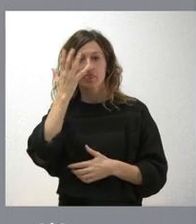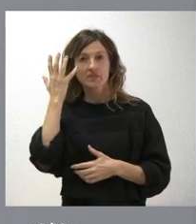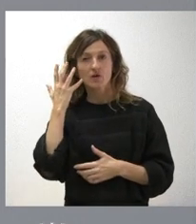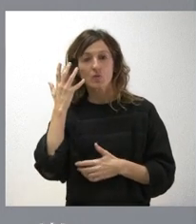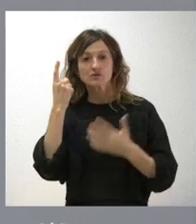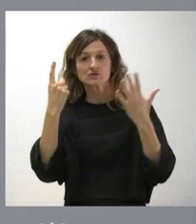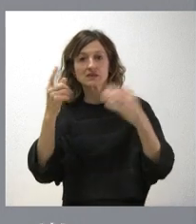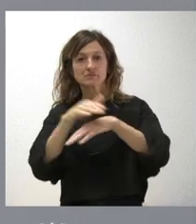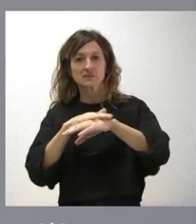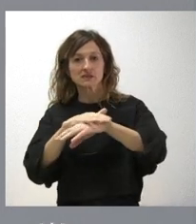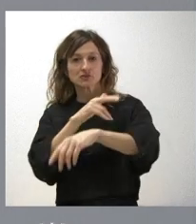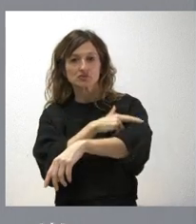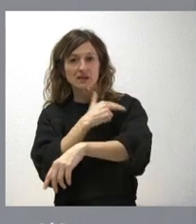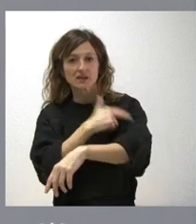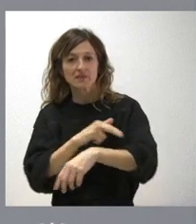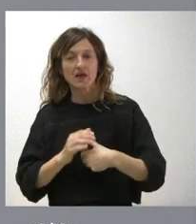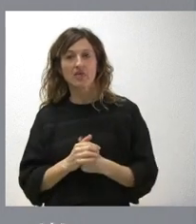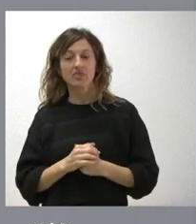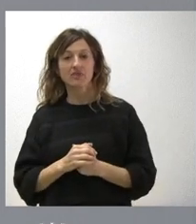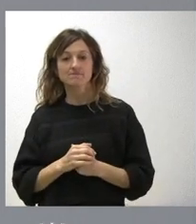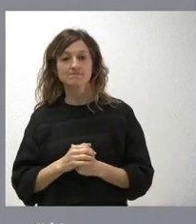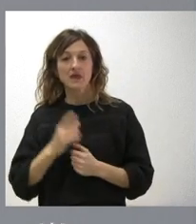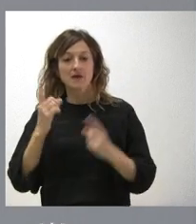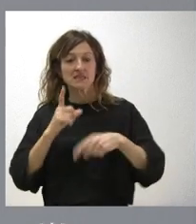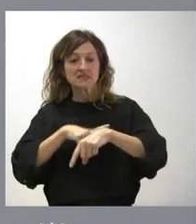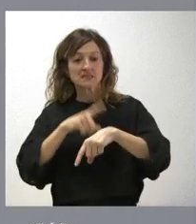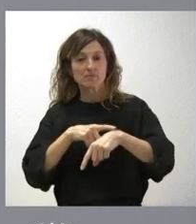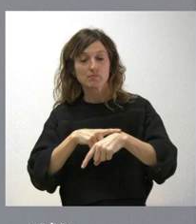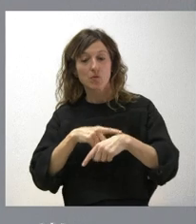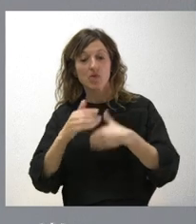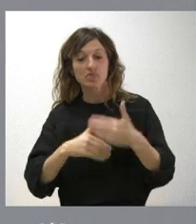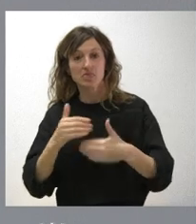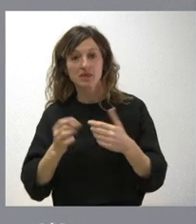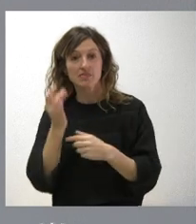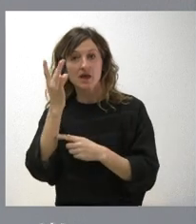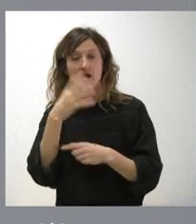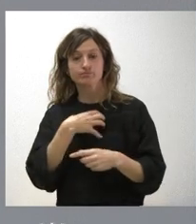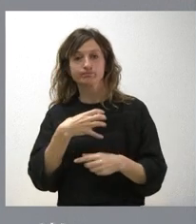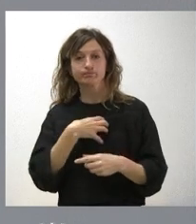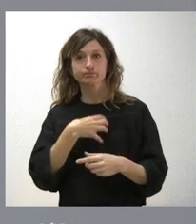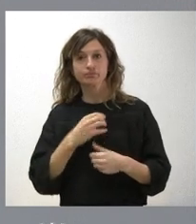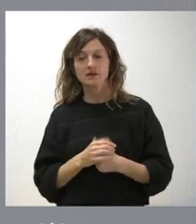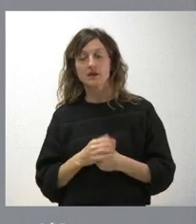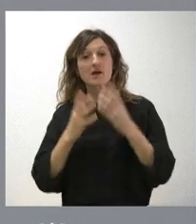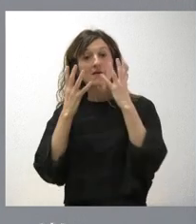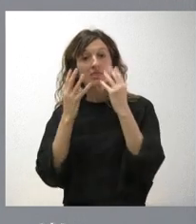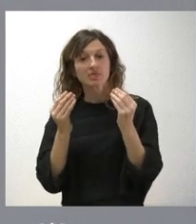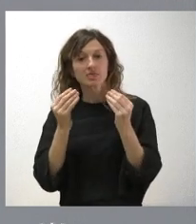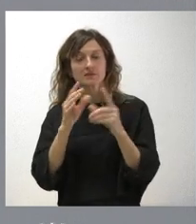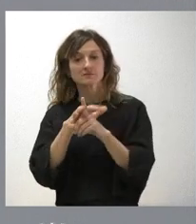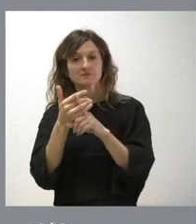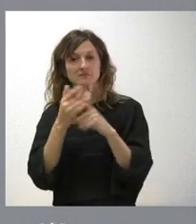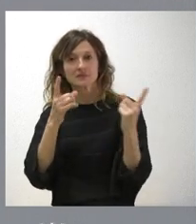ministros de sanidad y es verdad que a veces no les ha dado tiempo a poner en marcha algunas iniciativas aún cuando comprendieran la necesidad que